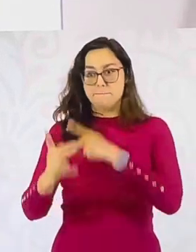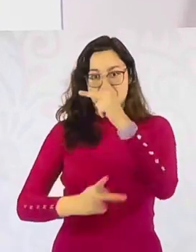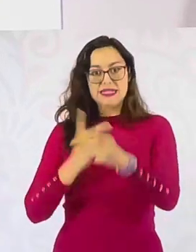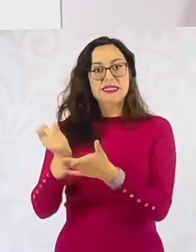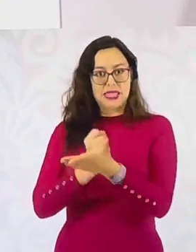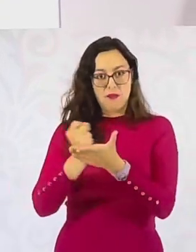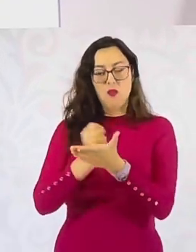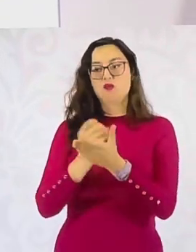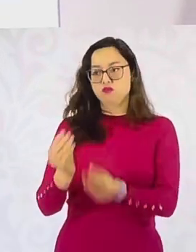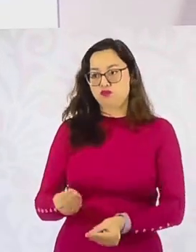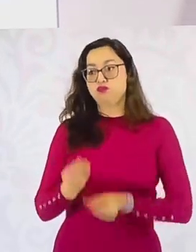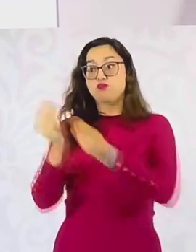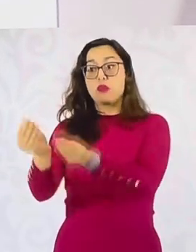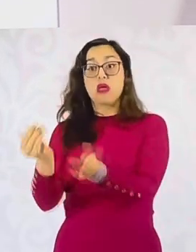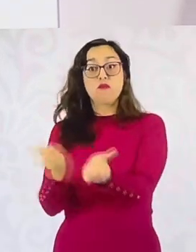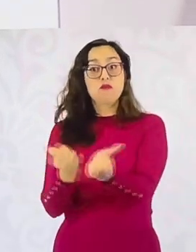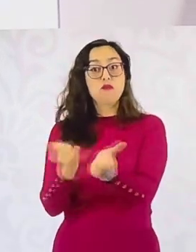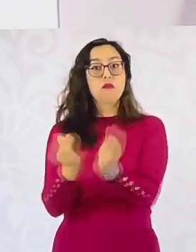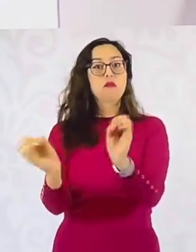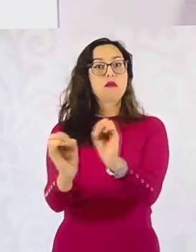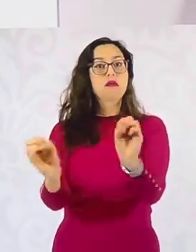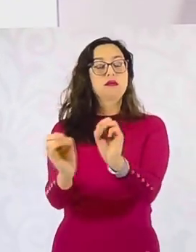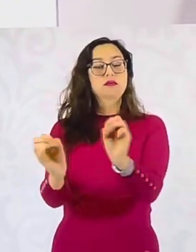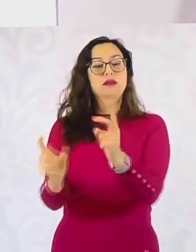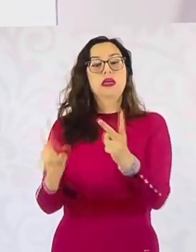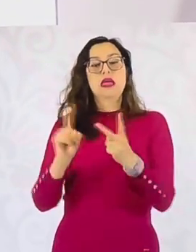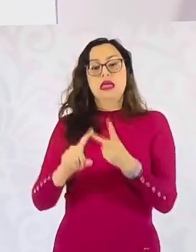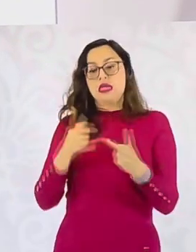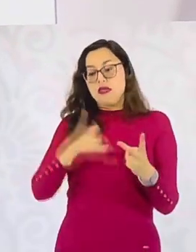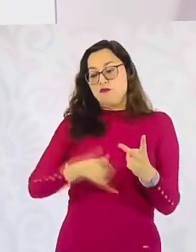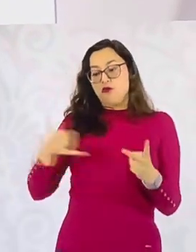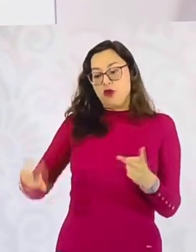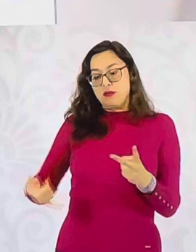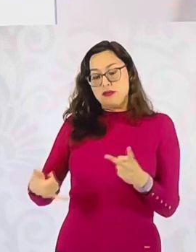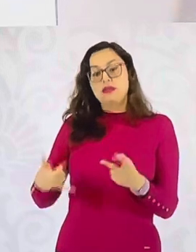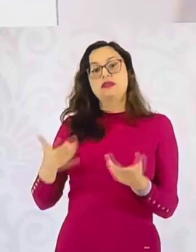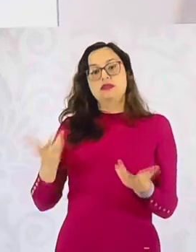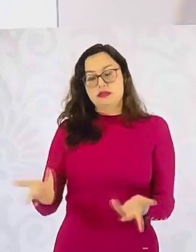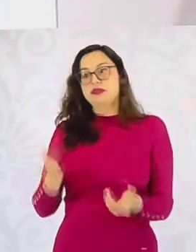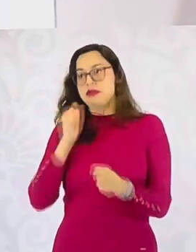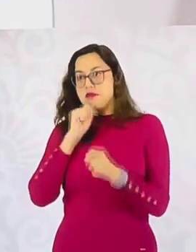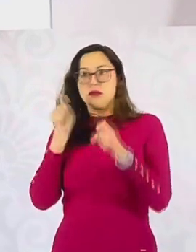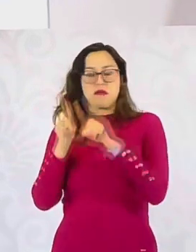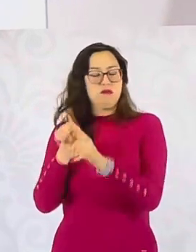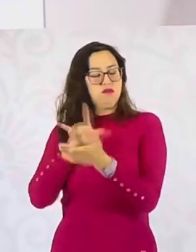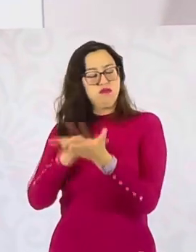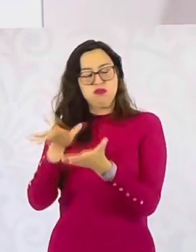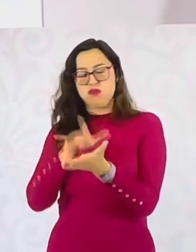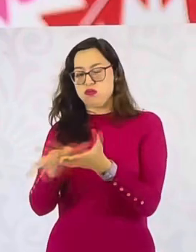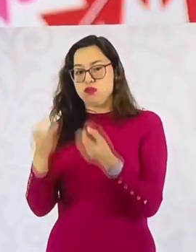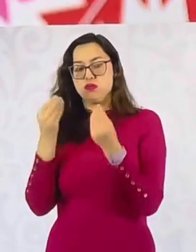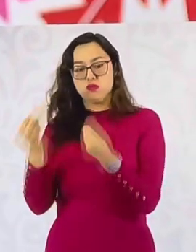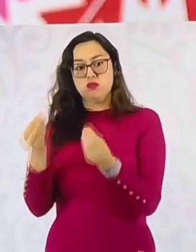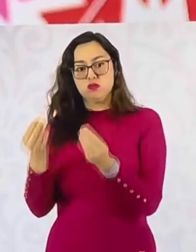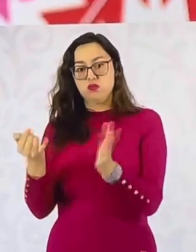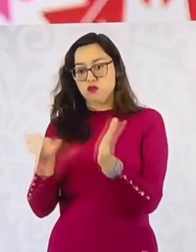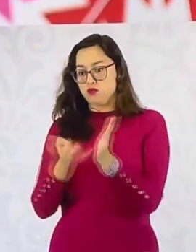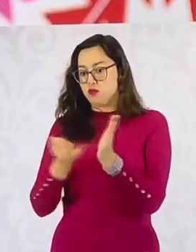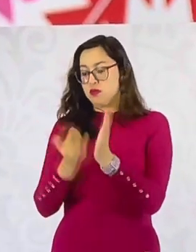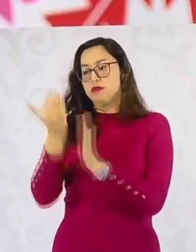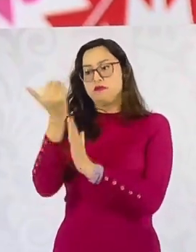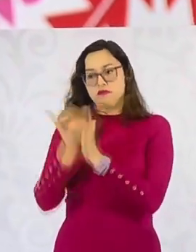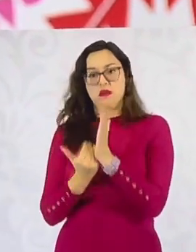Del Infonavit, pues es para las personas de menores ingresos económicos con los criterios del